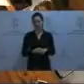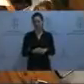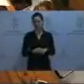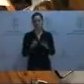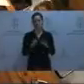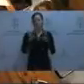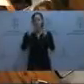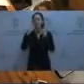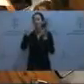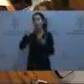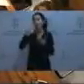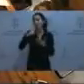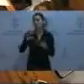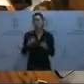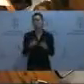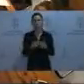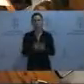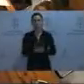Gracias, señor presidente.